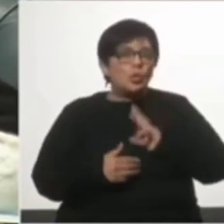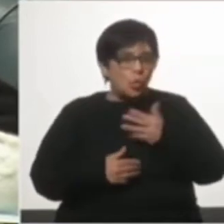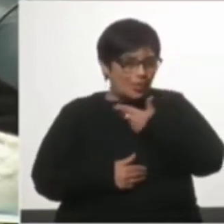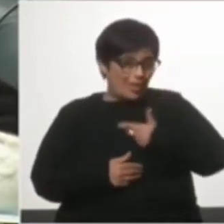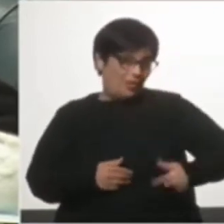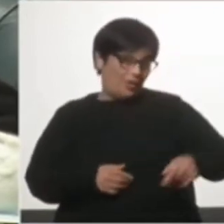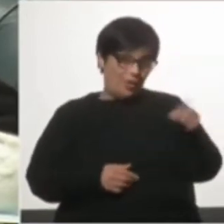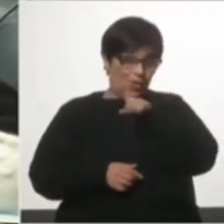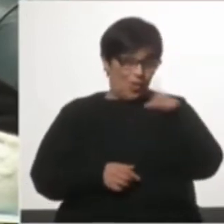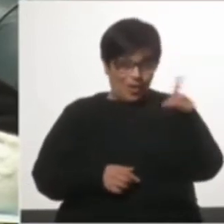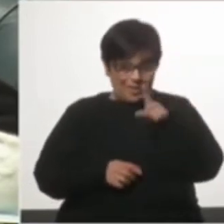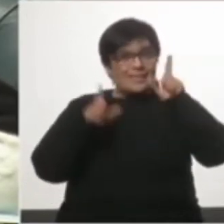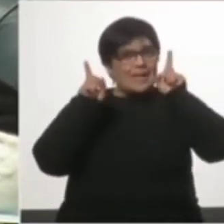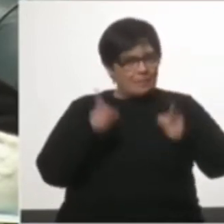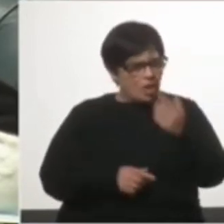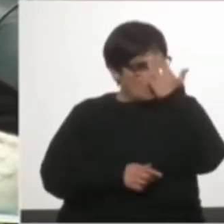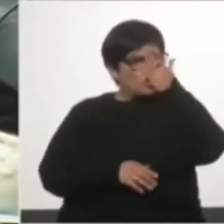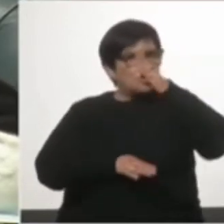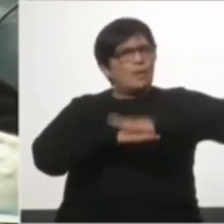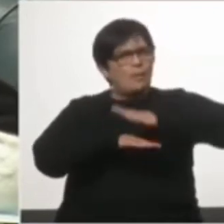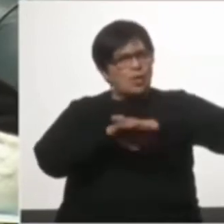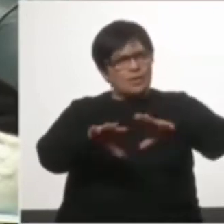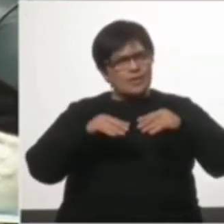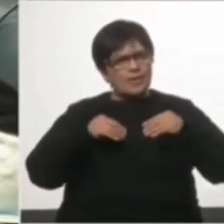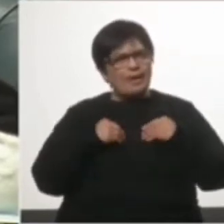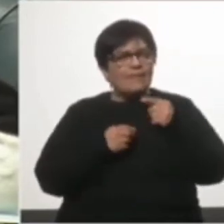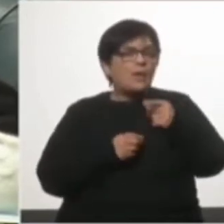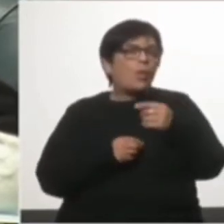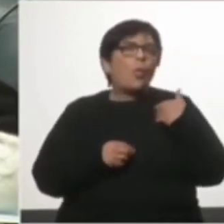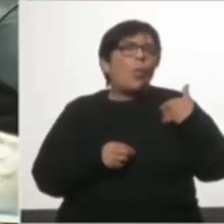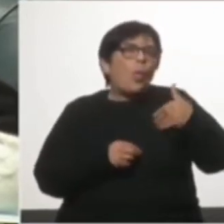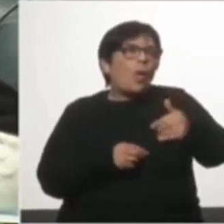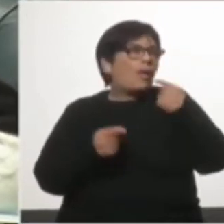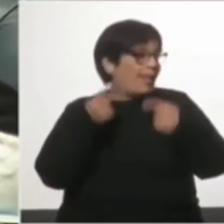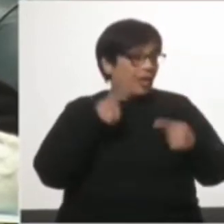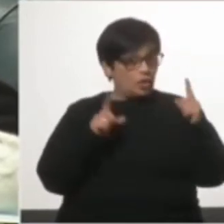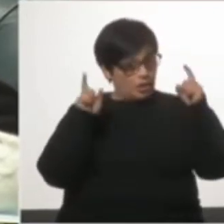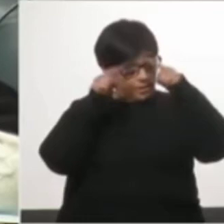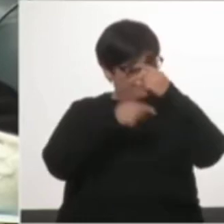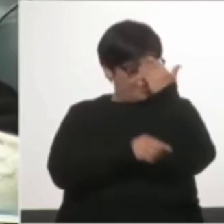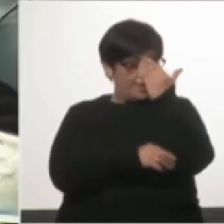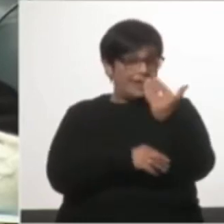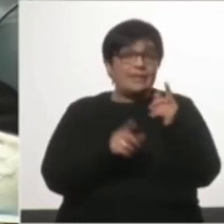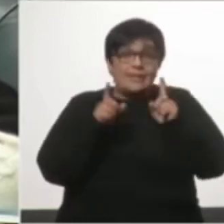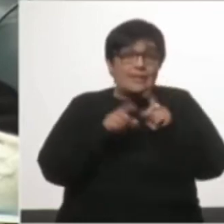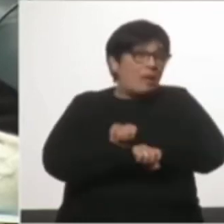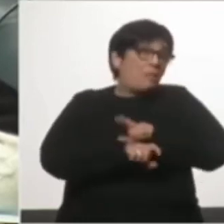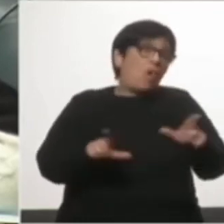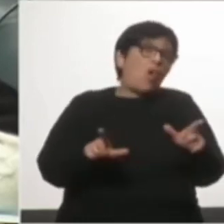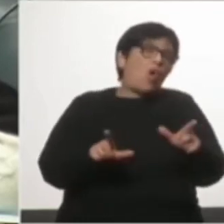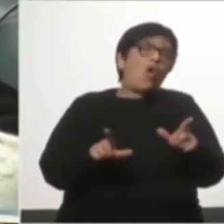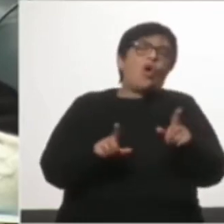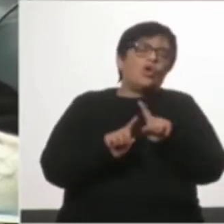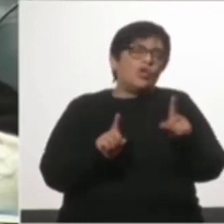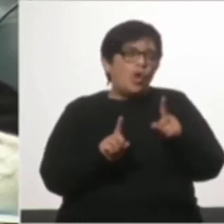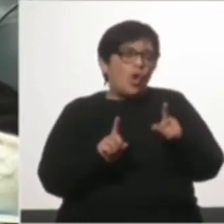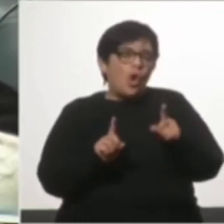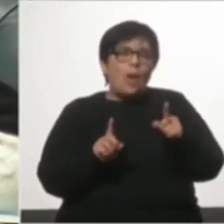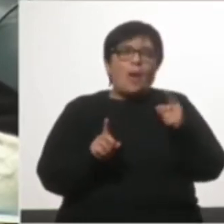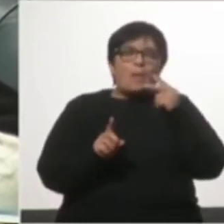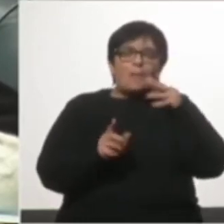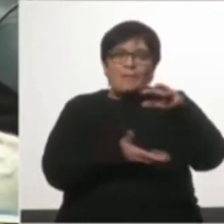gobierno, sino una oposición responsable, que cuando las cosas se ponen difíciles tampoco hace tambalear el